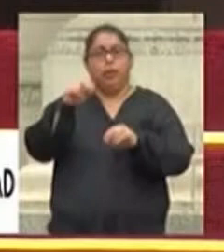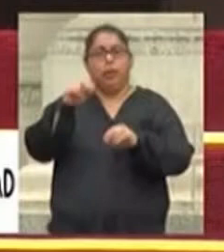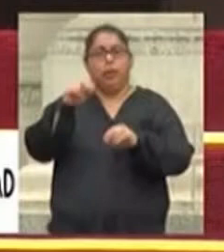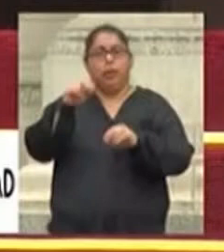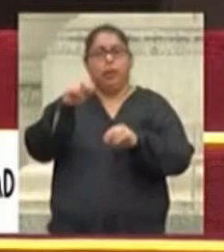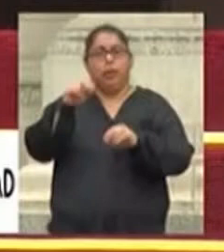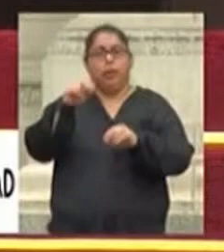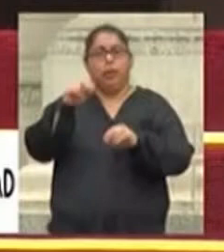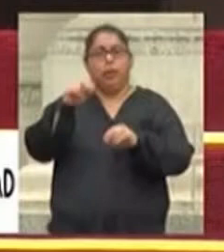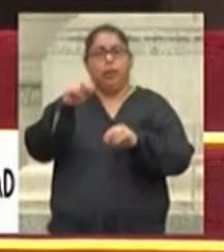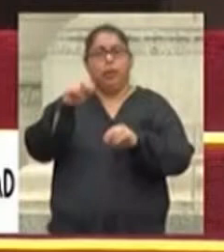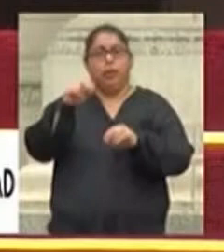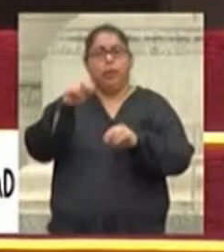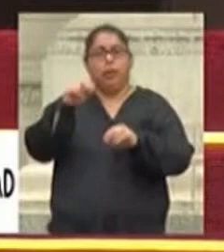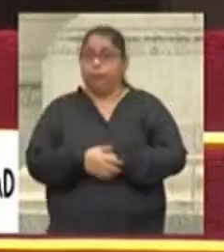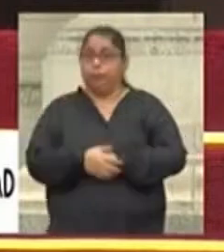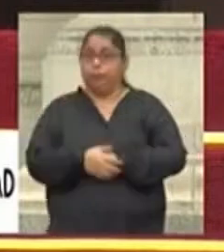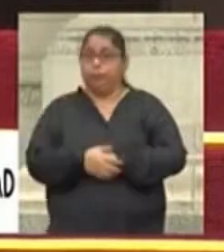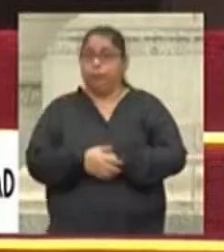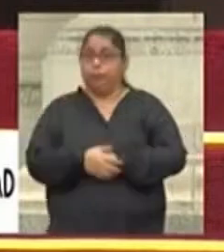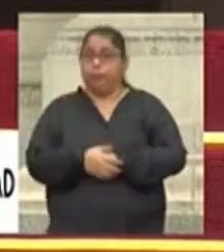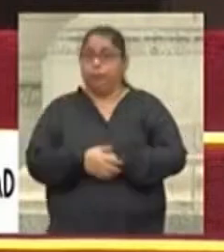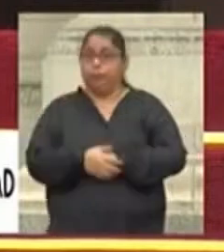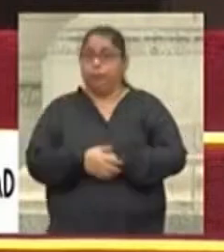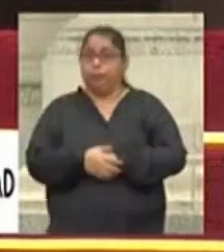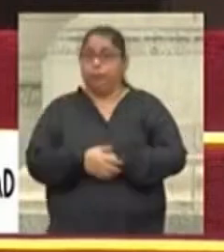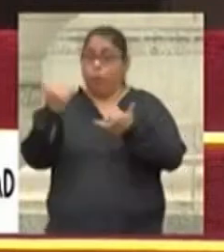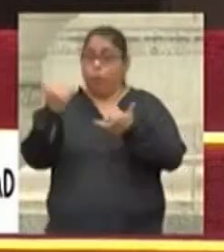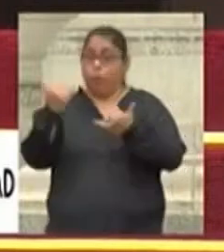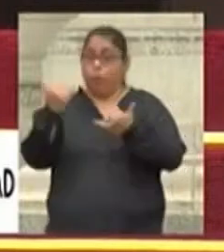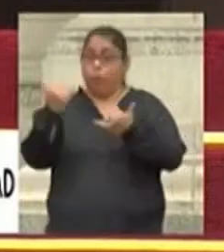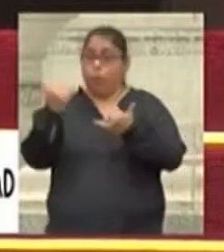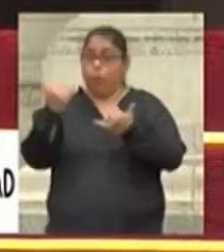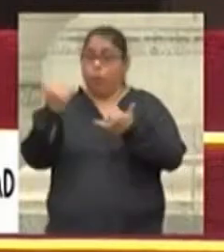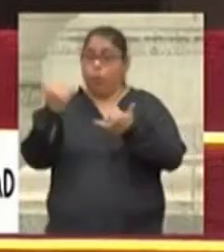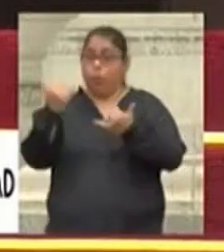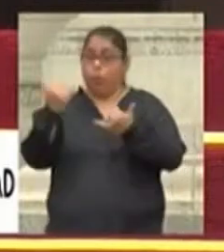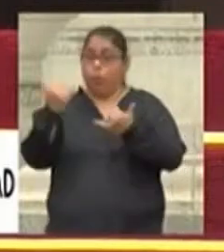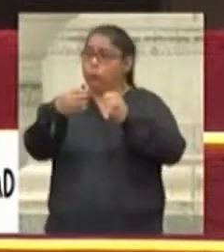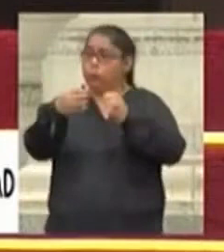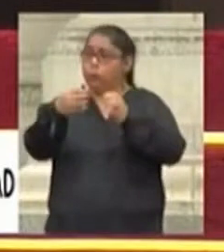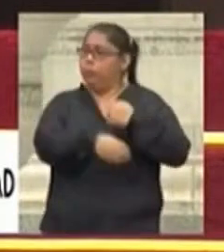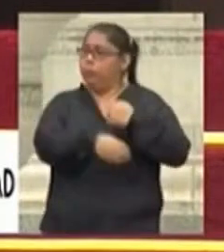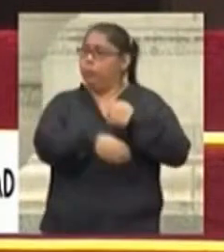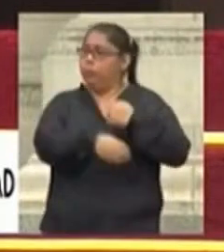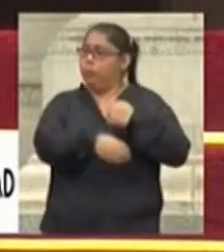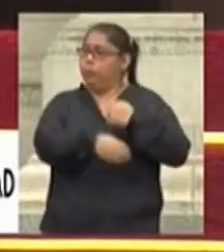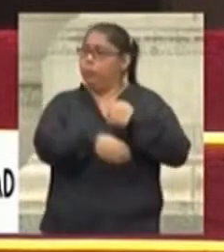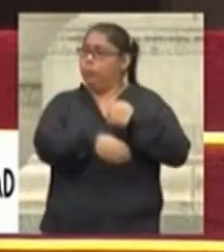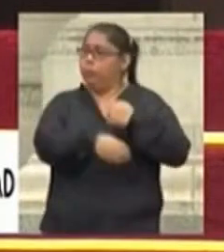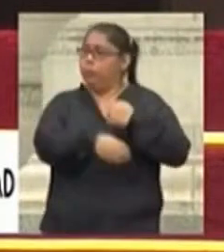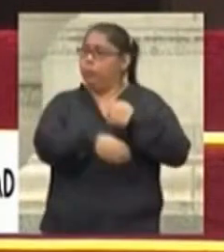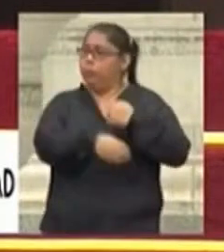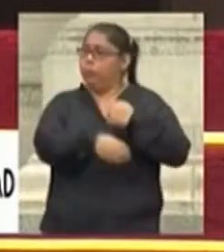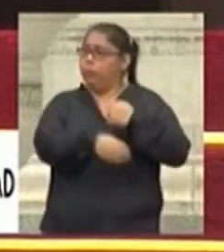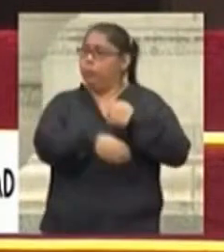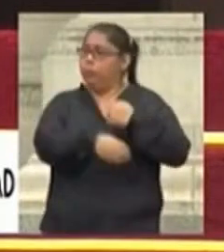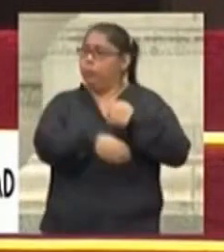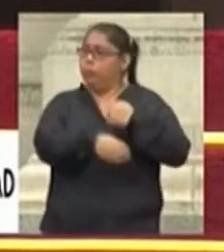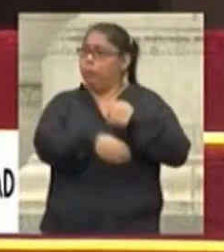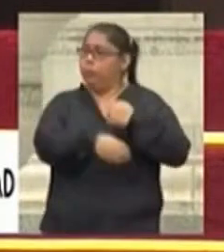vamos a estar en este momento y espero que también hoy que tenemos a un grupo de congresistas hermanos maestros